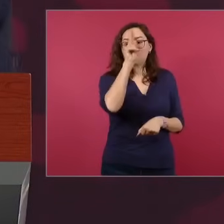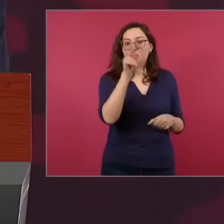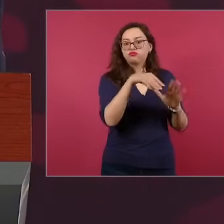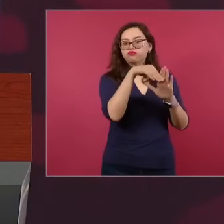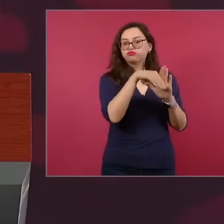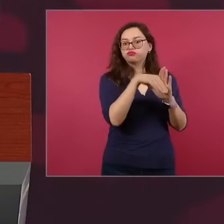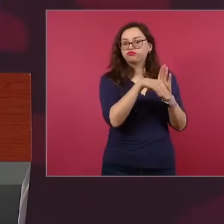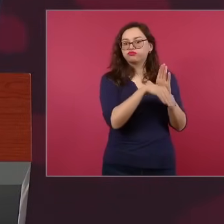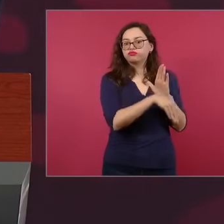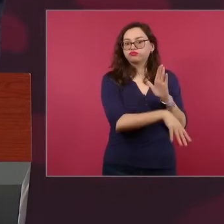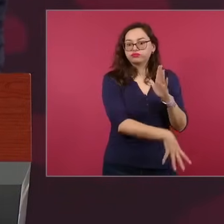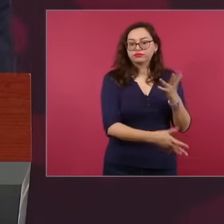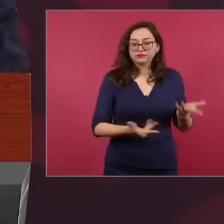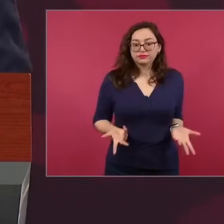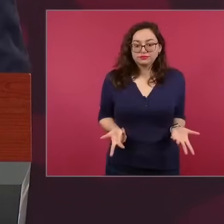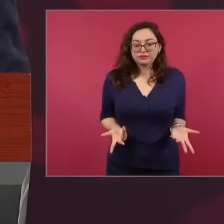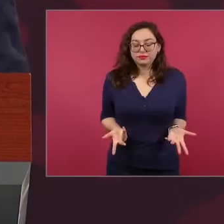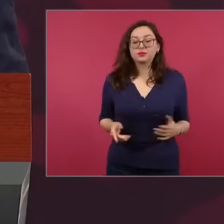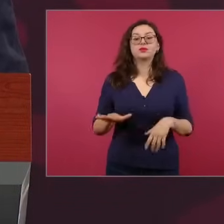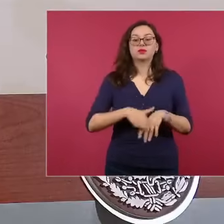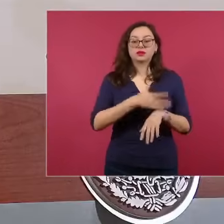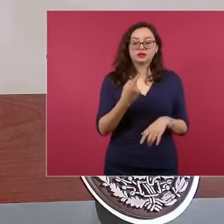Porque si se dedican a calumniar